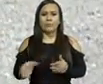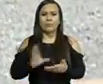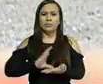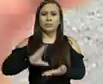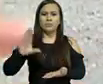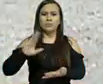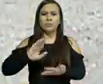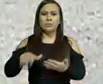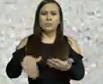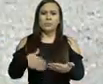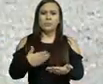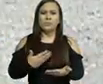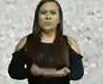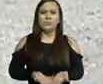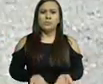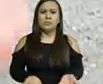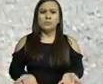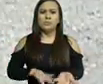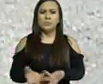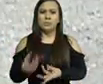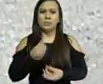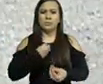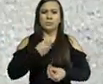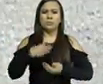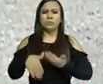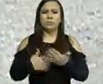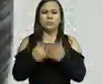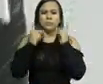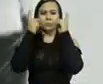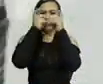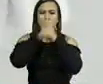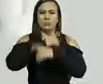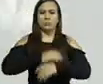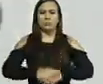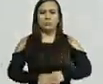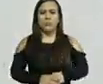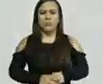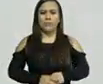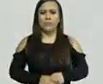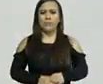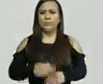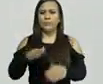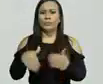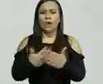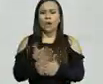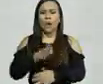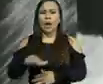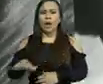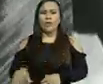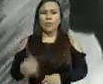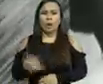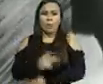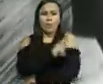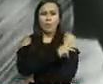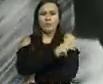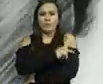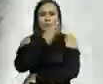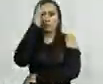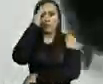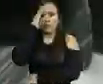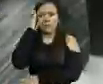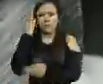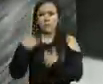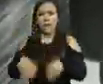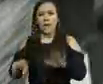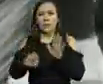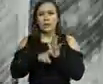salida unos cuantos metros nada más hasta que la persona entonces eso era delante todos los alumnos ahora que los profesores salen extensión de la empresa